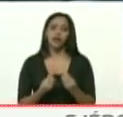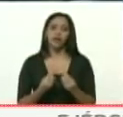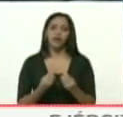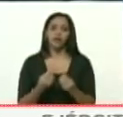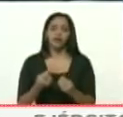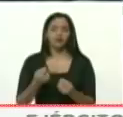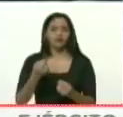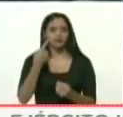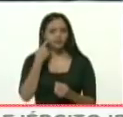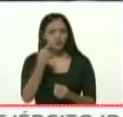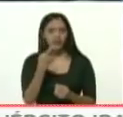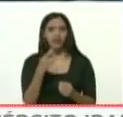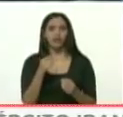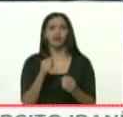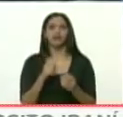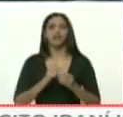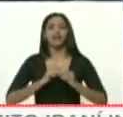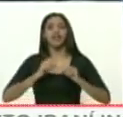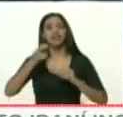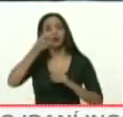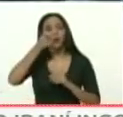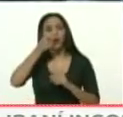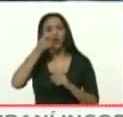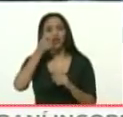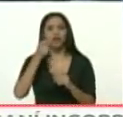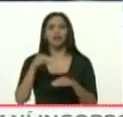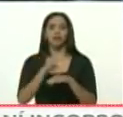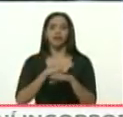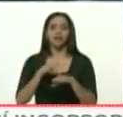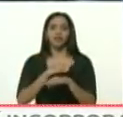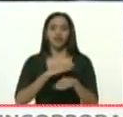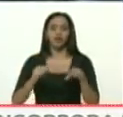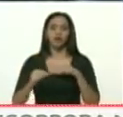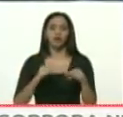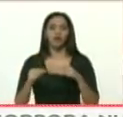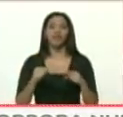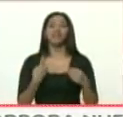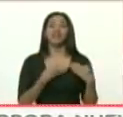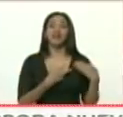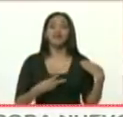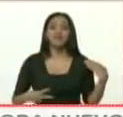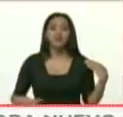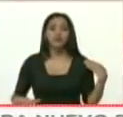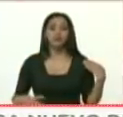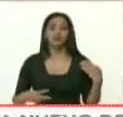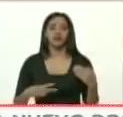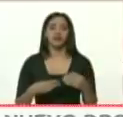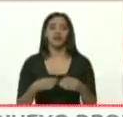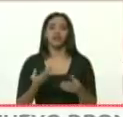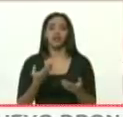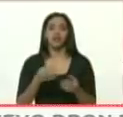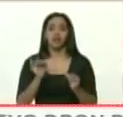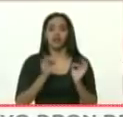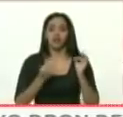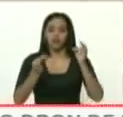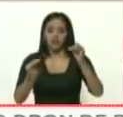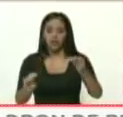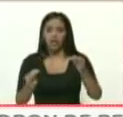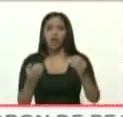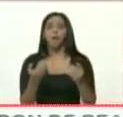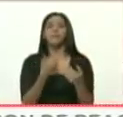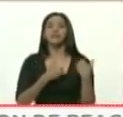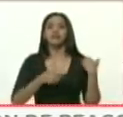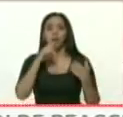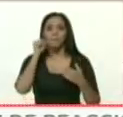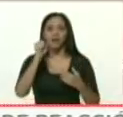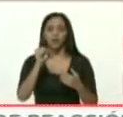la seguridad, sobre todo desde el punto de vista del ministerio que usted dirige y de la vicepresidencia que le ha designado el presidente Nicolás Maduro